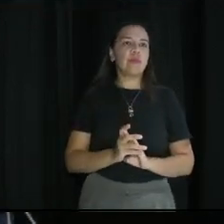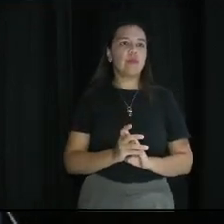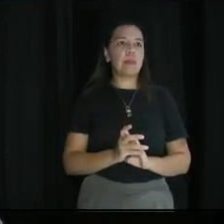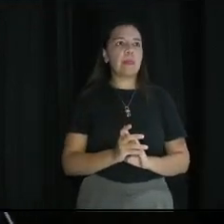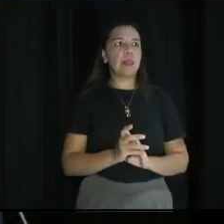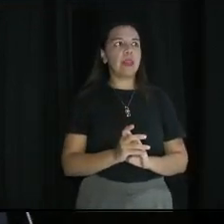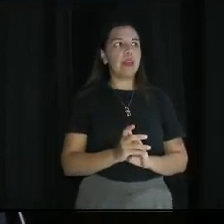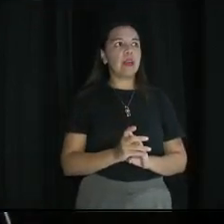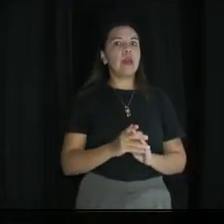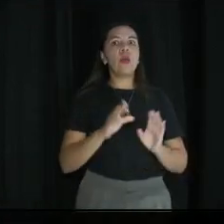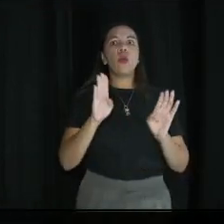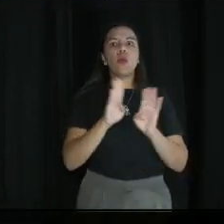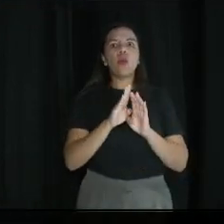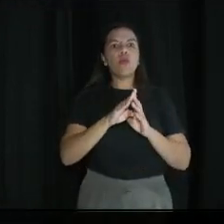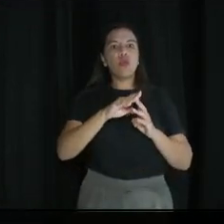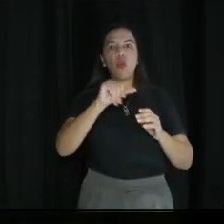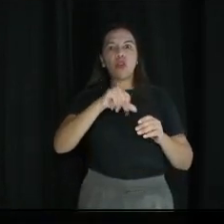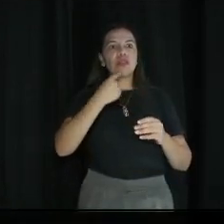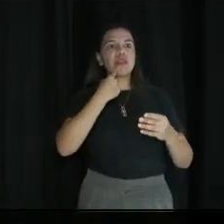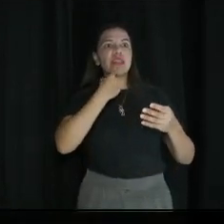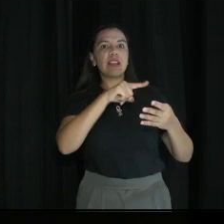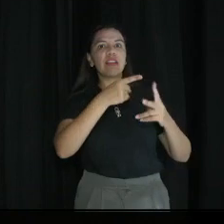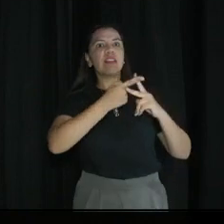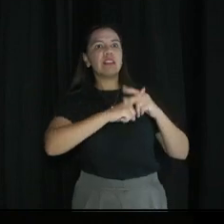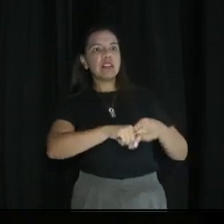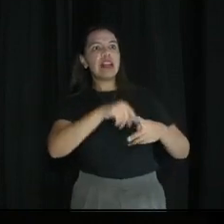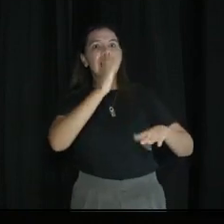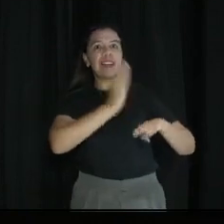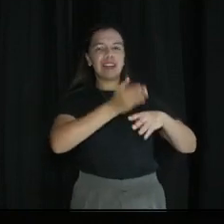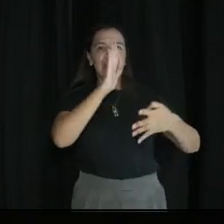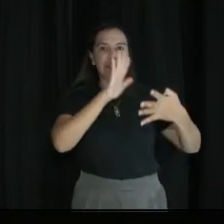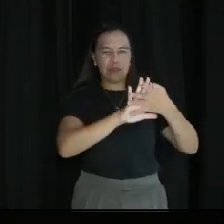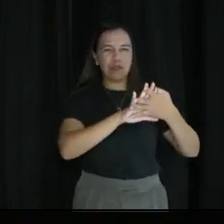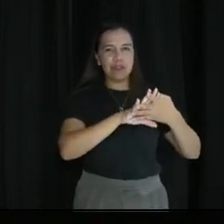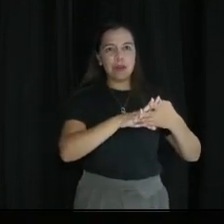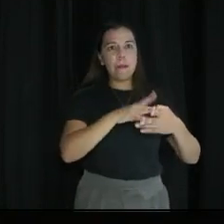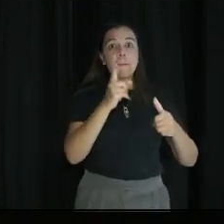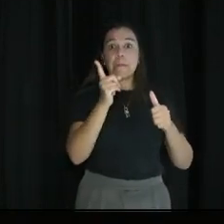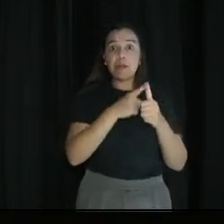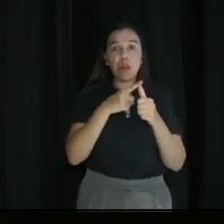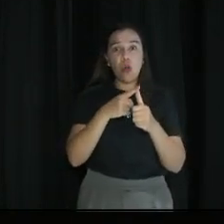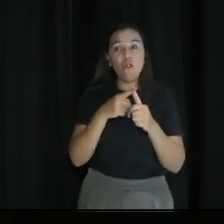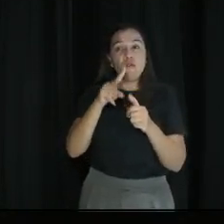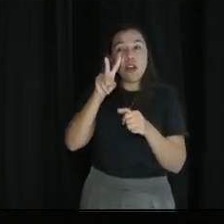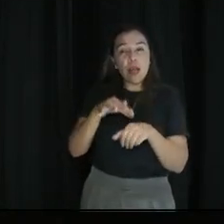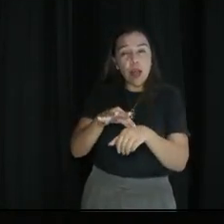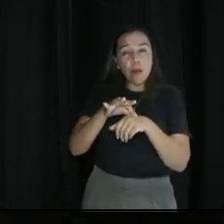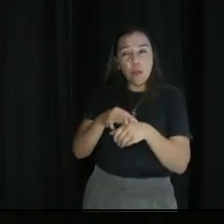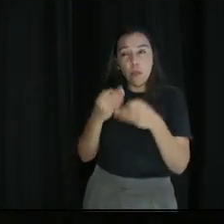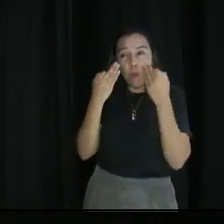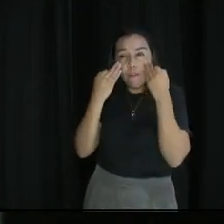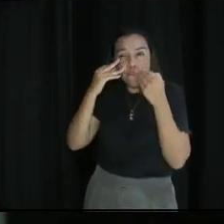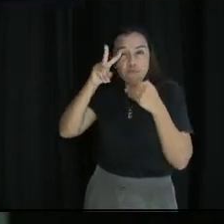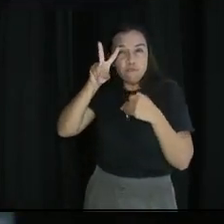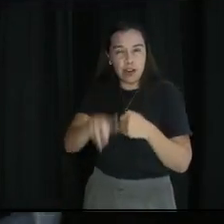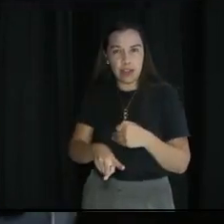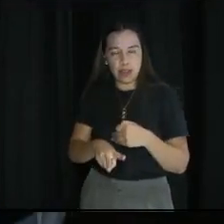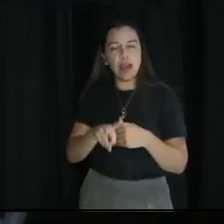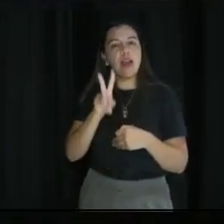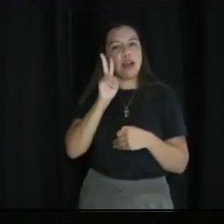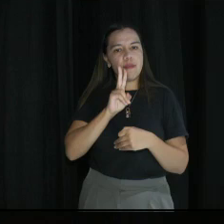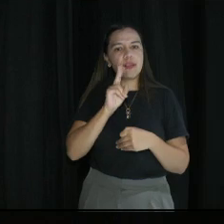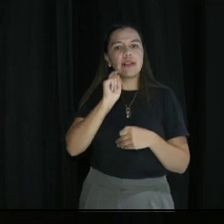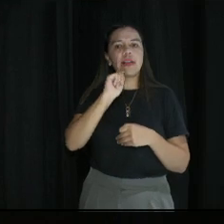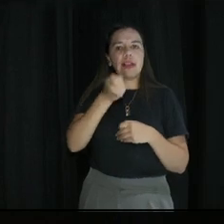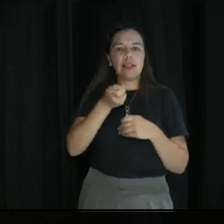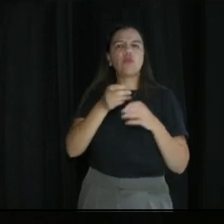poder ejercitar una acción penal, primeramente se tiene que acreditar este hecho que se nos está denunciando. Y partiendo de ello, existen